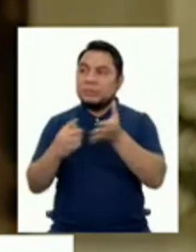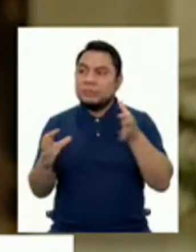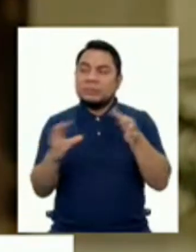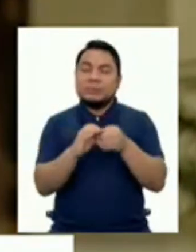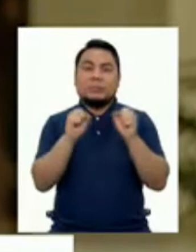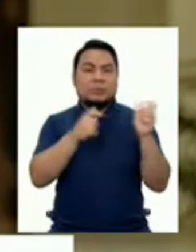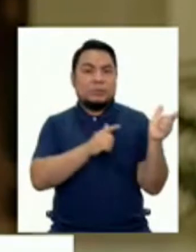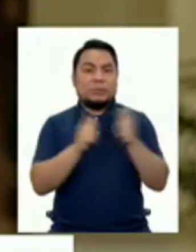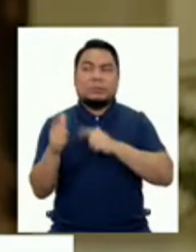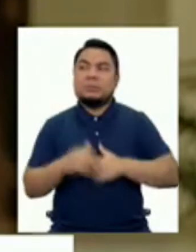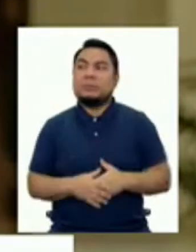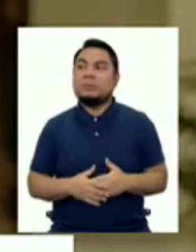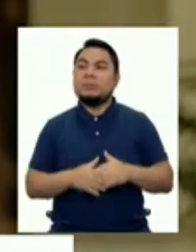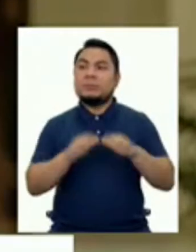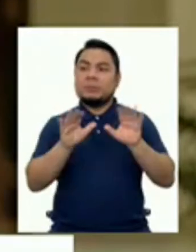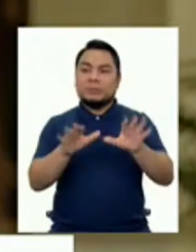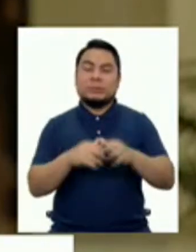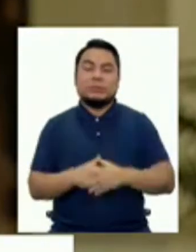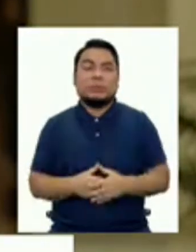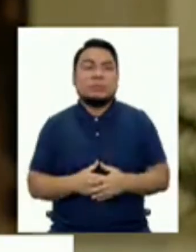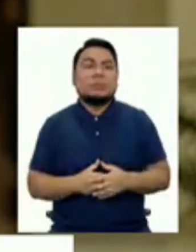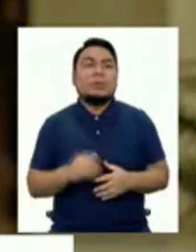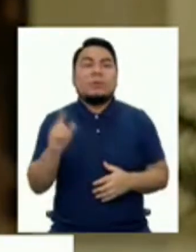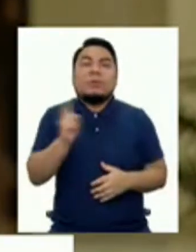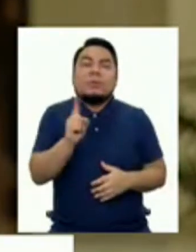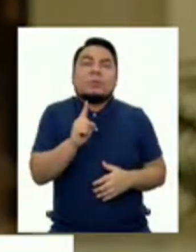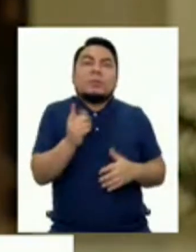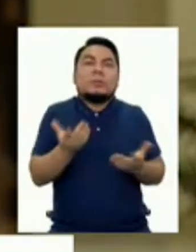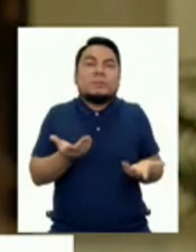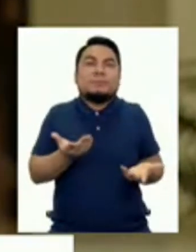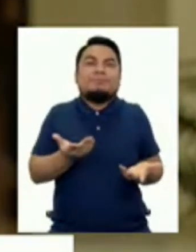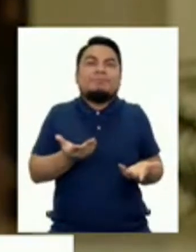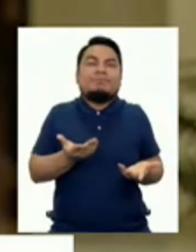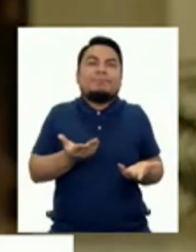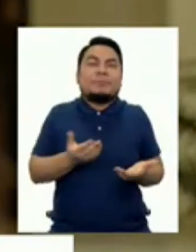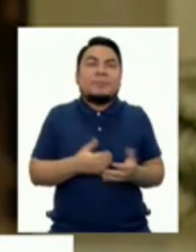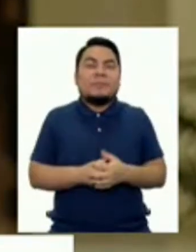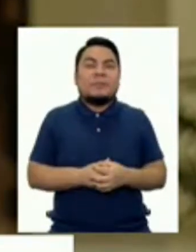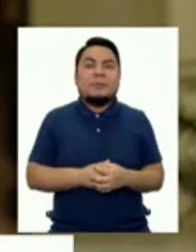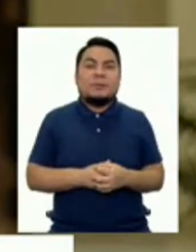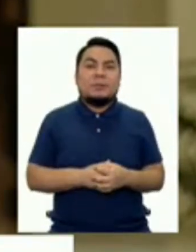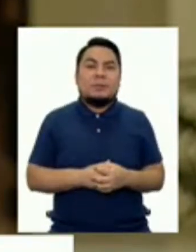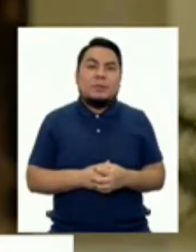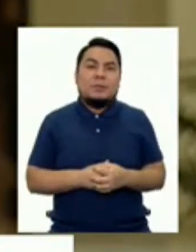disposición, pero no exageremos con